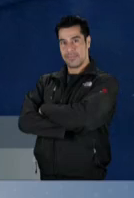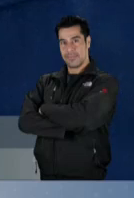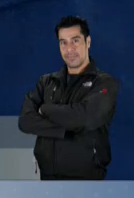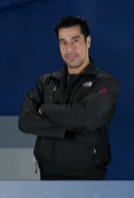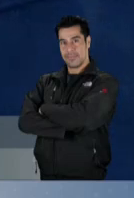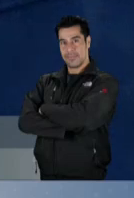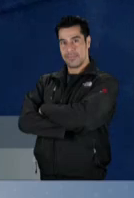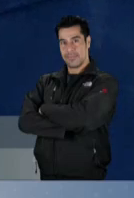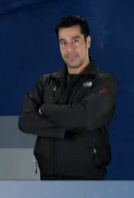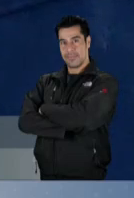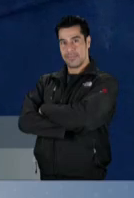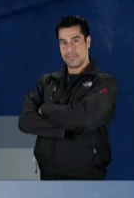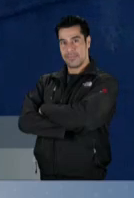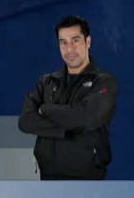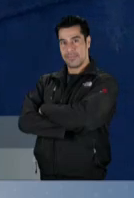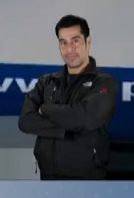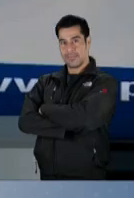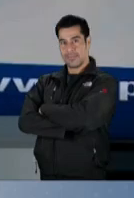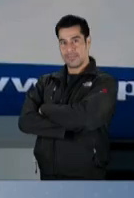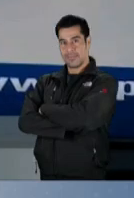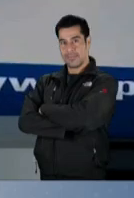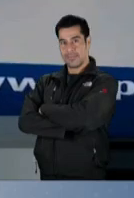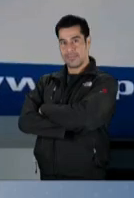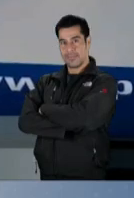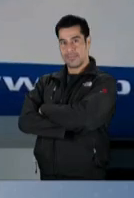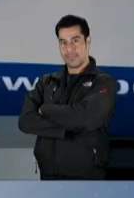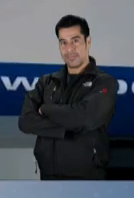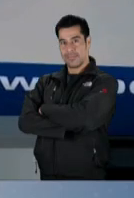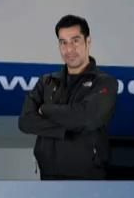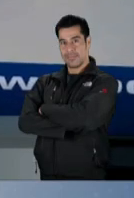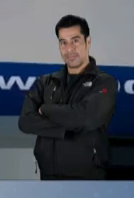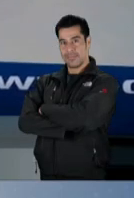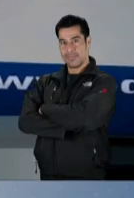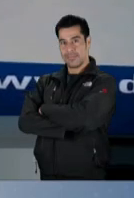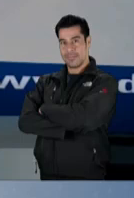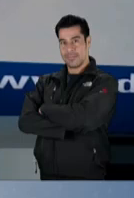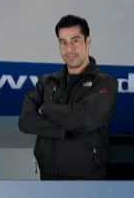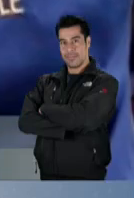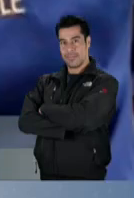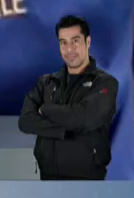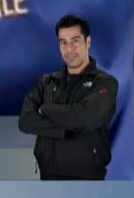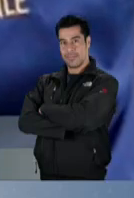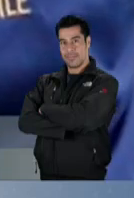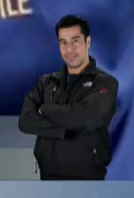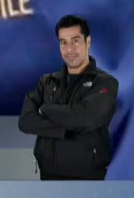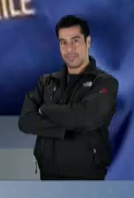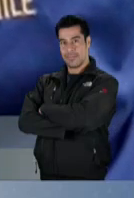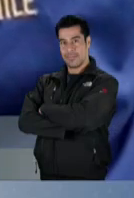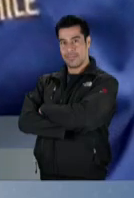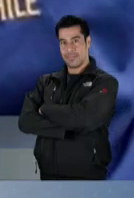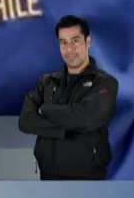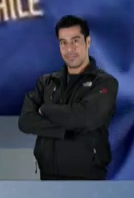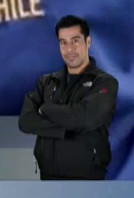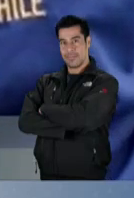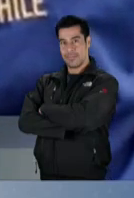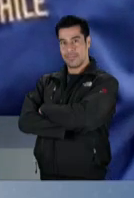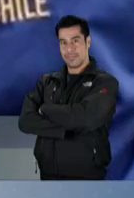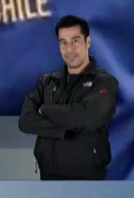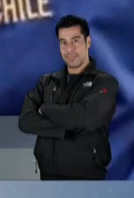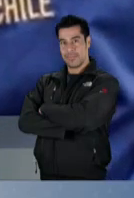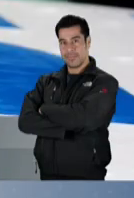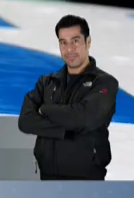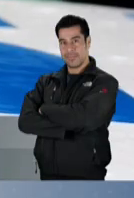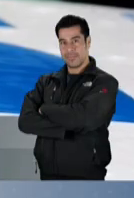lo relevante de todo esto tiene que ver con la cantidad de horas que estuvo también el guardia aparentemente maniatado, que con mucha dificultad